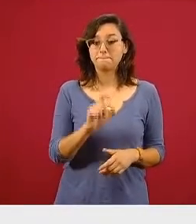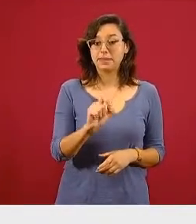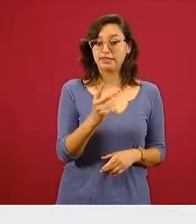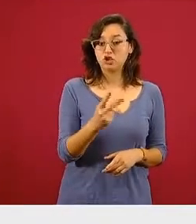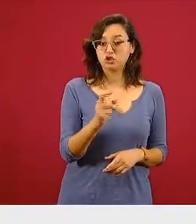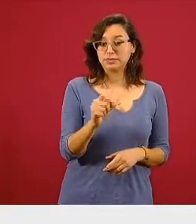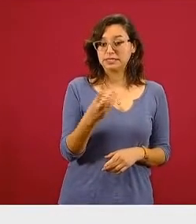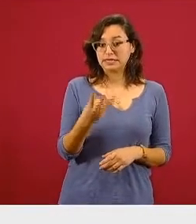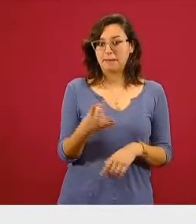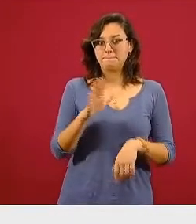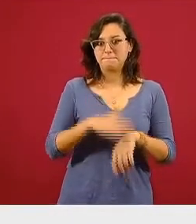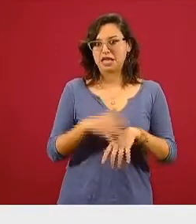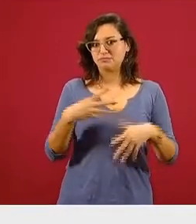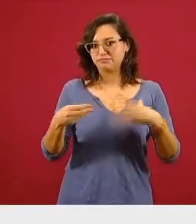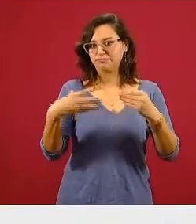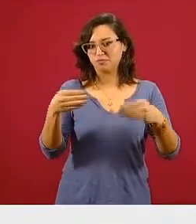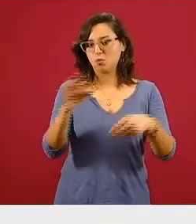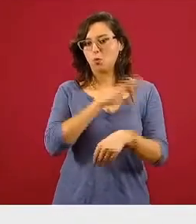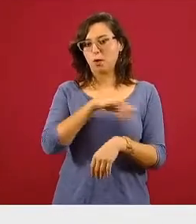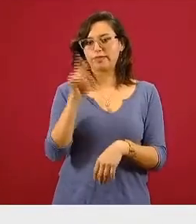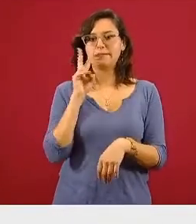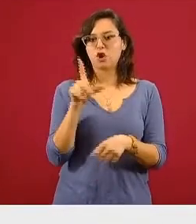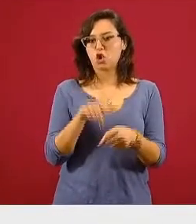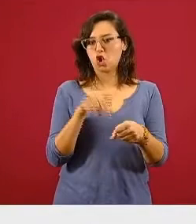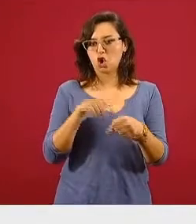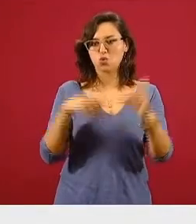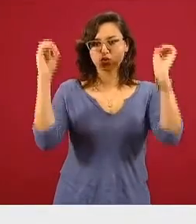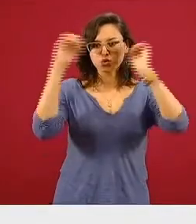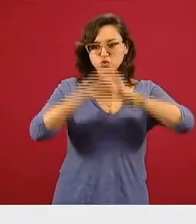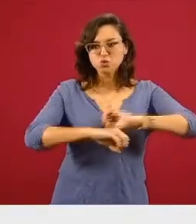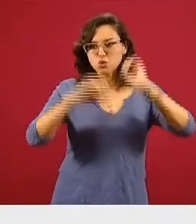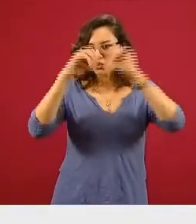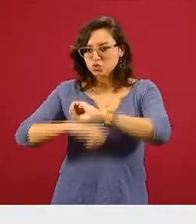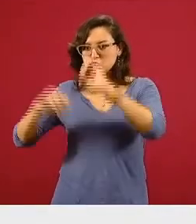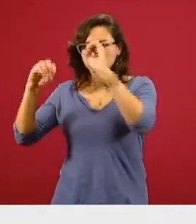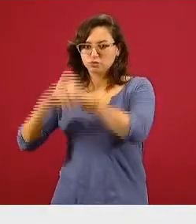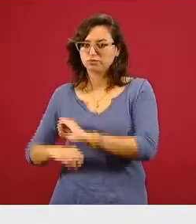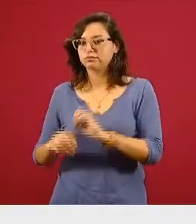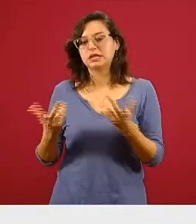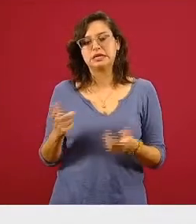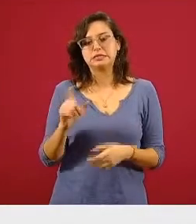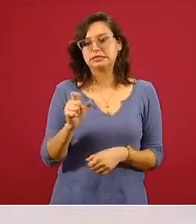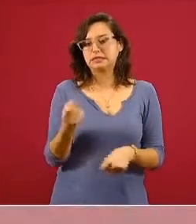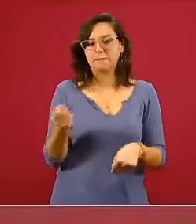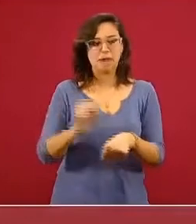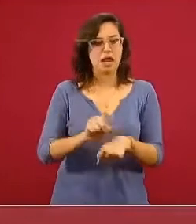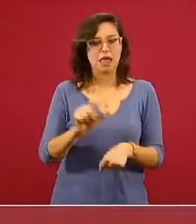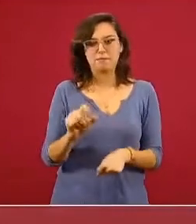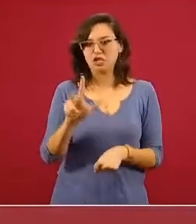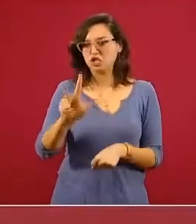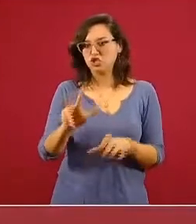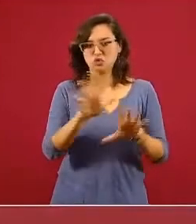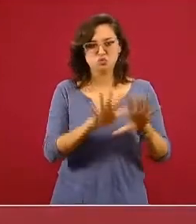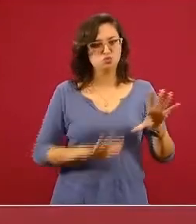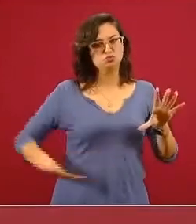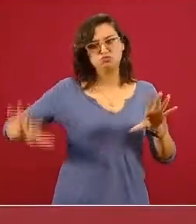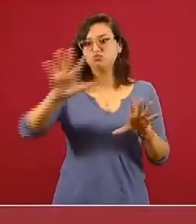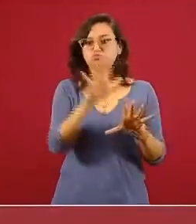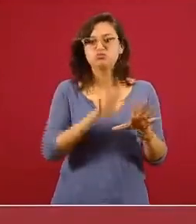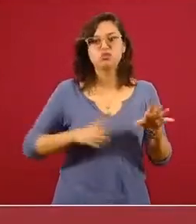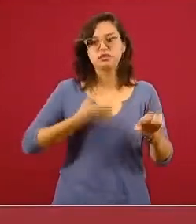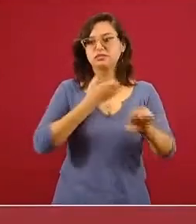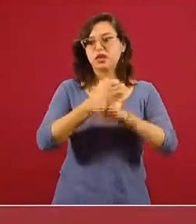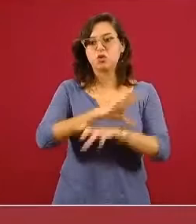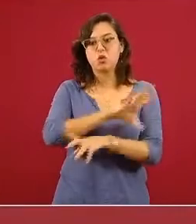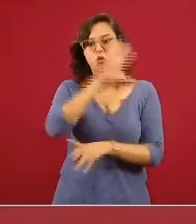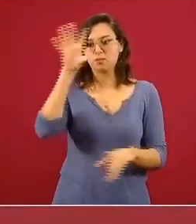aquí la podemos notar, y ya en la semana 28 vean prácticamente todo el estado al término de esa aceleración o hasta el momento